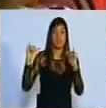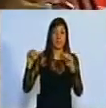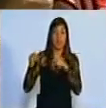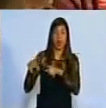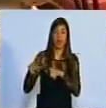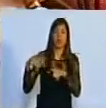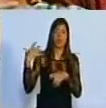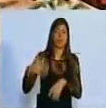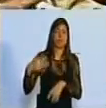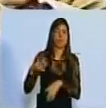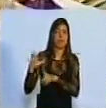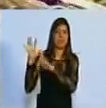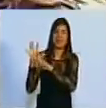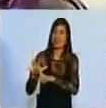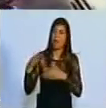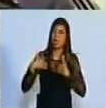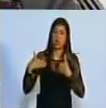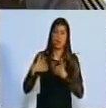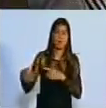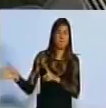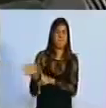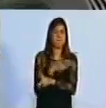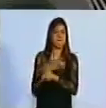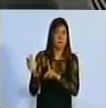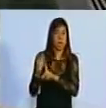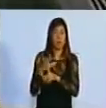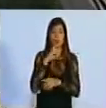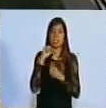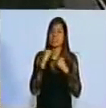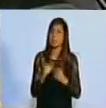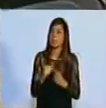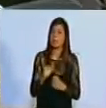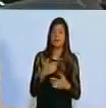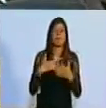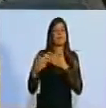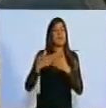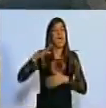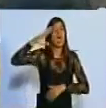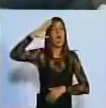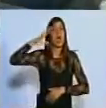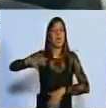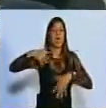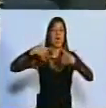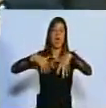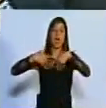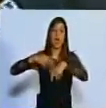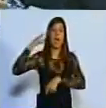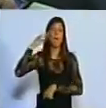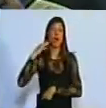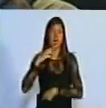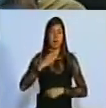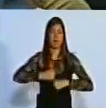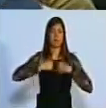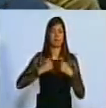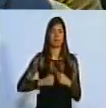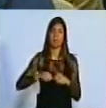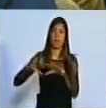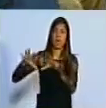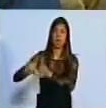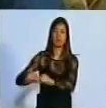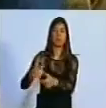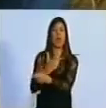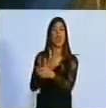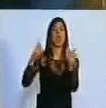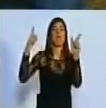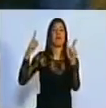fue aminalada, la que más fue golpeada y la que más nos costó. Pero el gran ejército del libertador Simón Bolívar pudo libertarla,